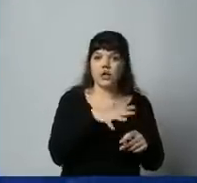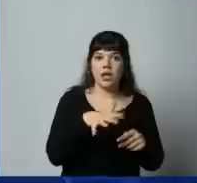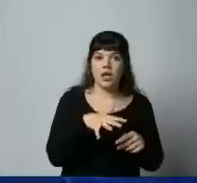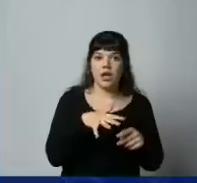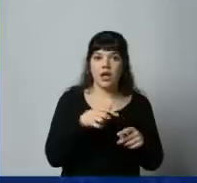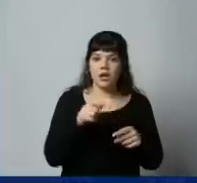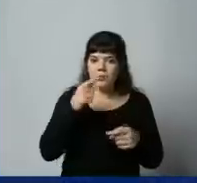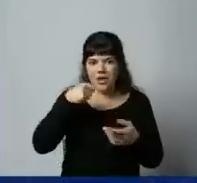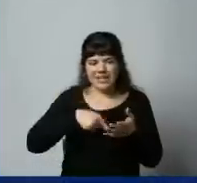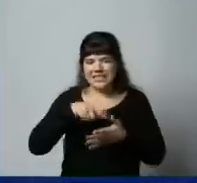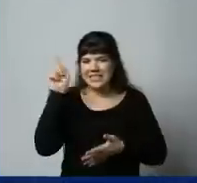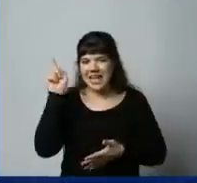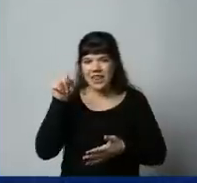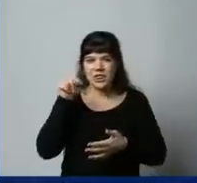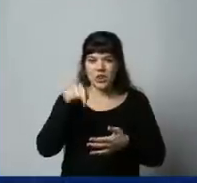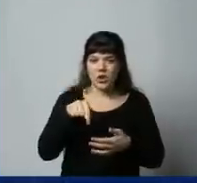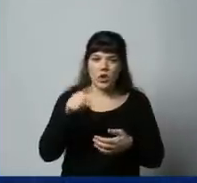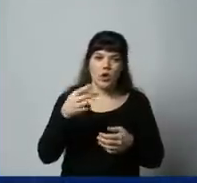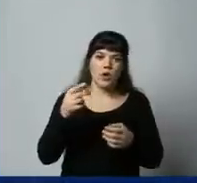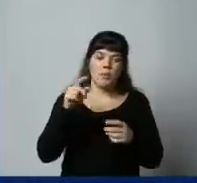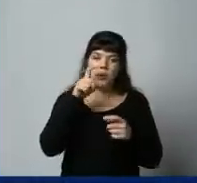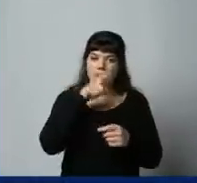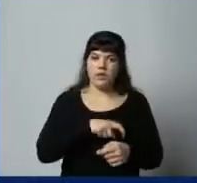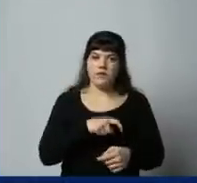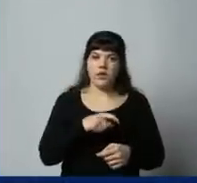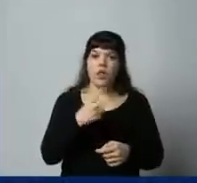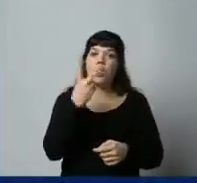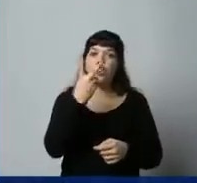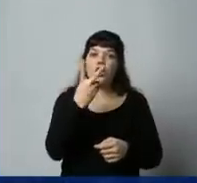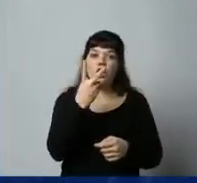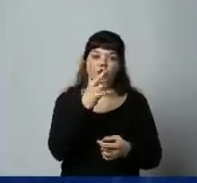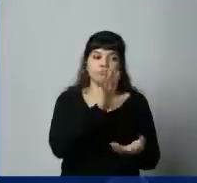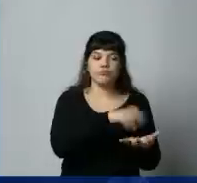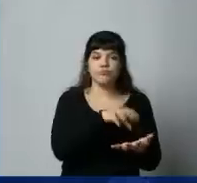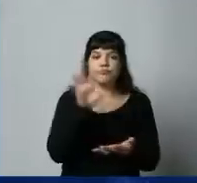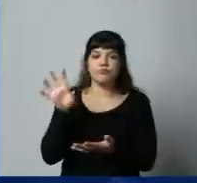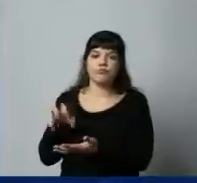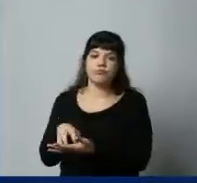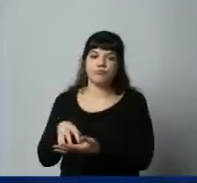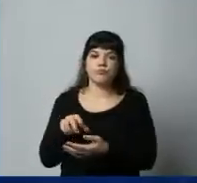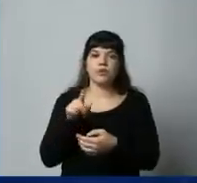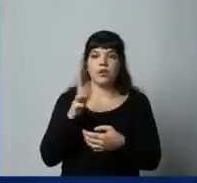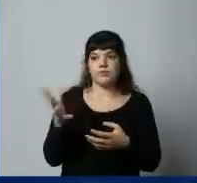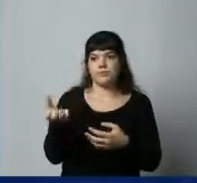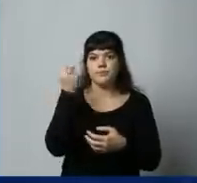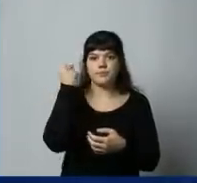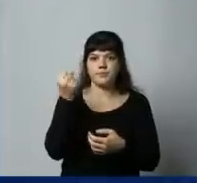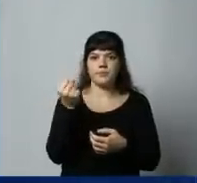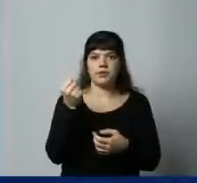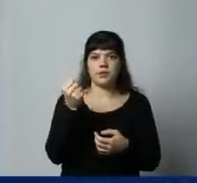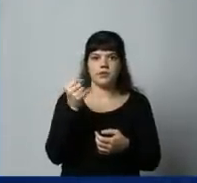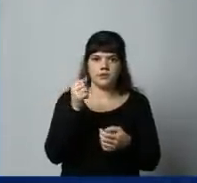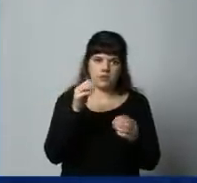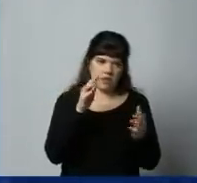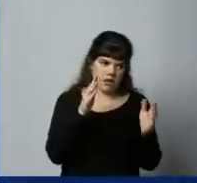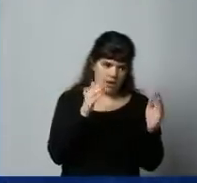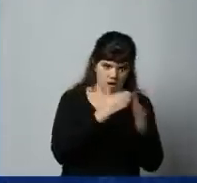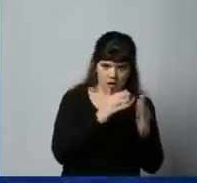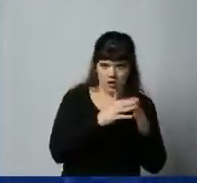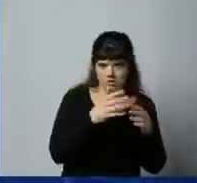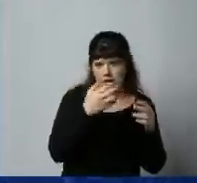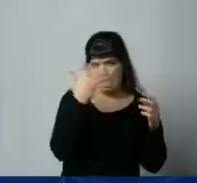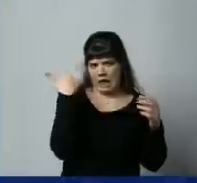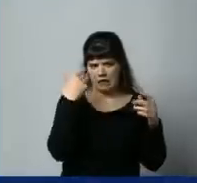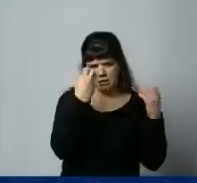el centro de la ciudad hemos puesto dos de las fincas que hemos recuperado fincas que estaba en